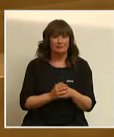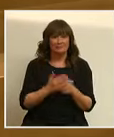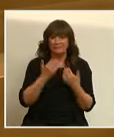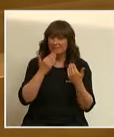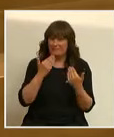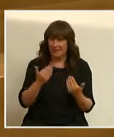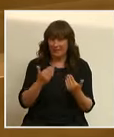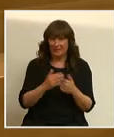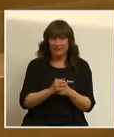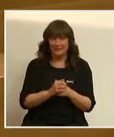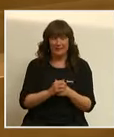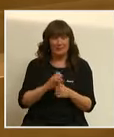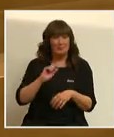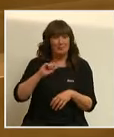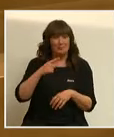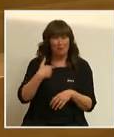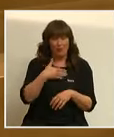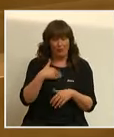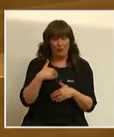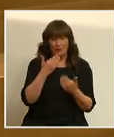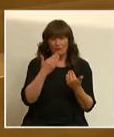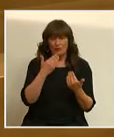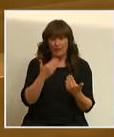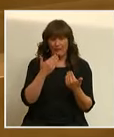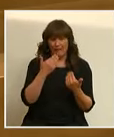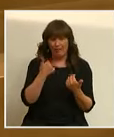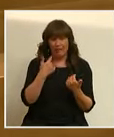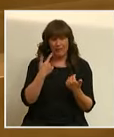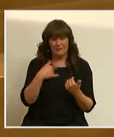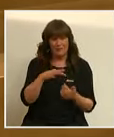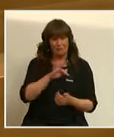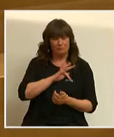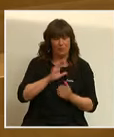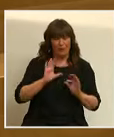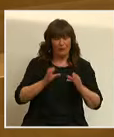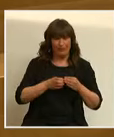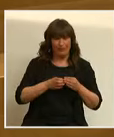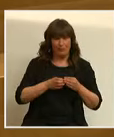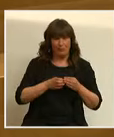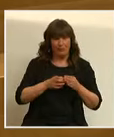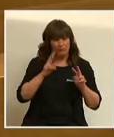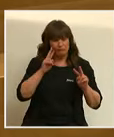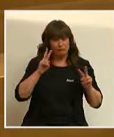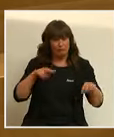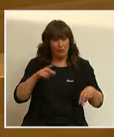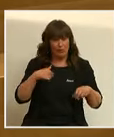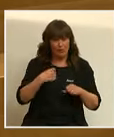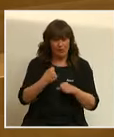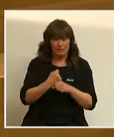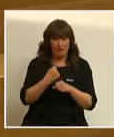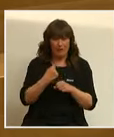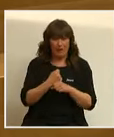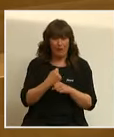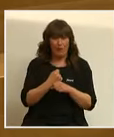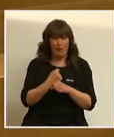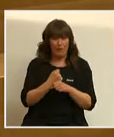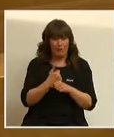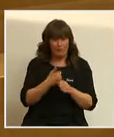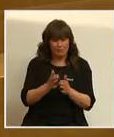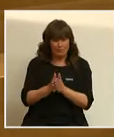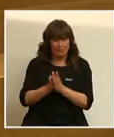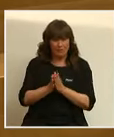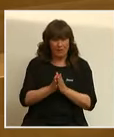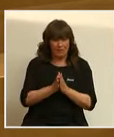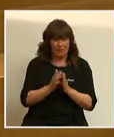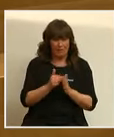gracias. En primer lugar, queríamos agradecer esta distinción colectiva y reconocer el trabajo de los compañeros que han